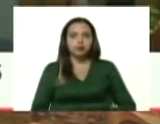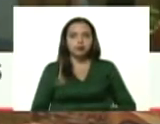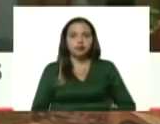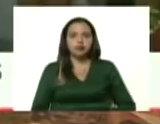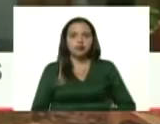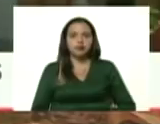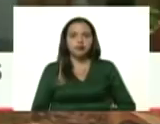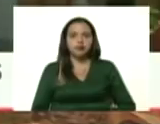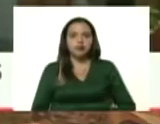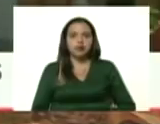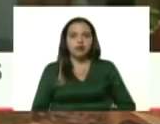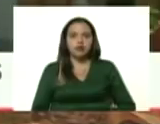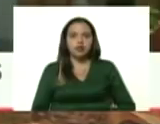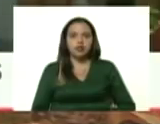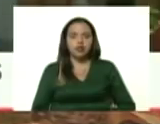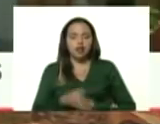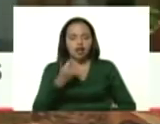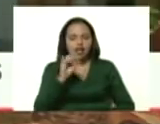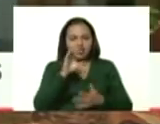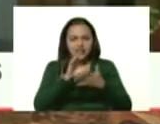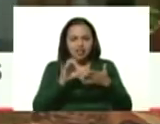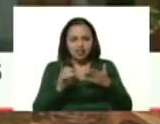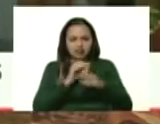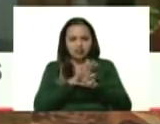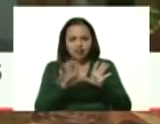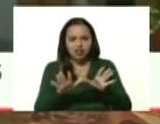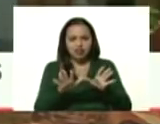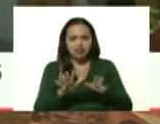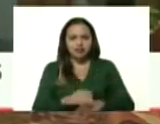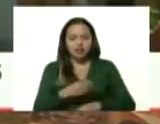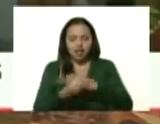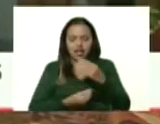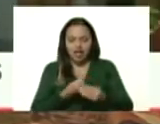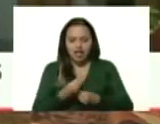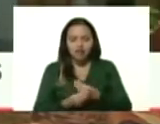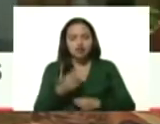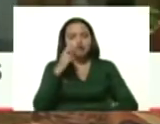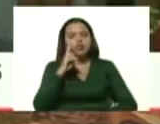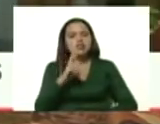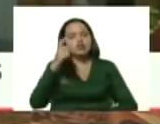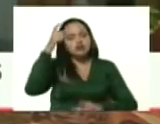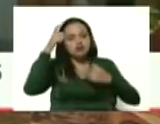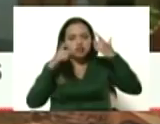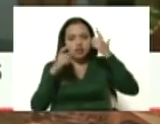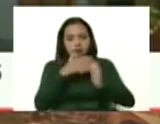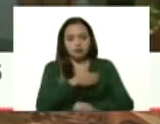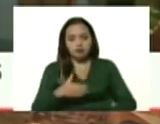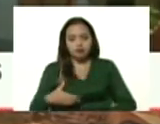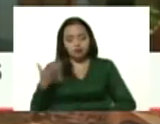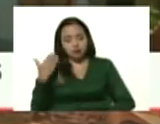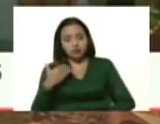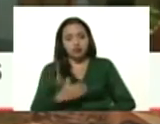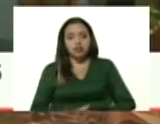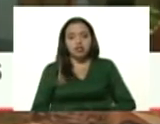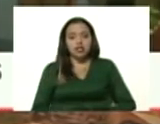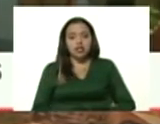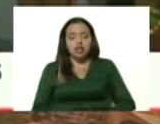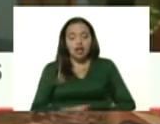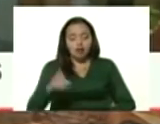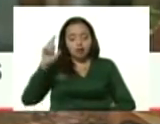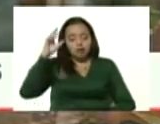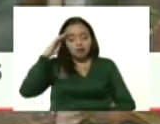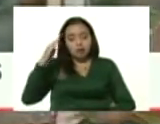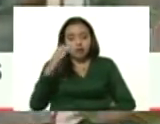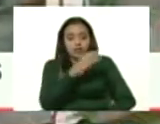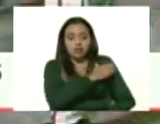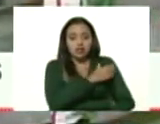la concepción estratégica, la visión de nuestro invicto comandante supremo Hugo Chávez, es que la milicia es un espacio para la inclusión.